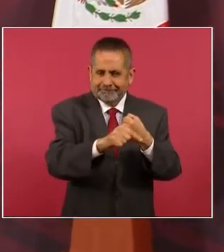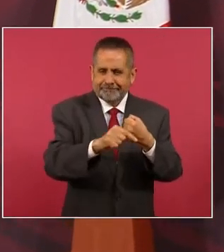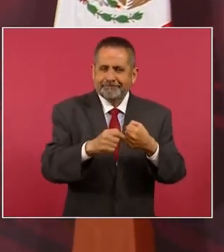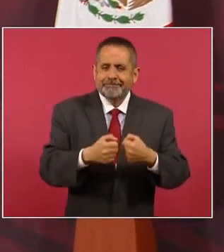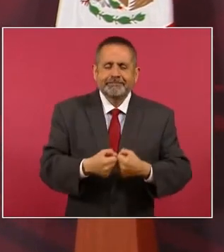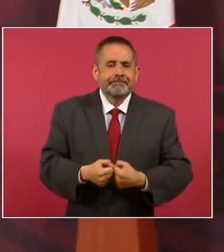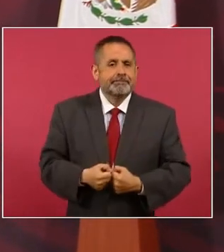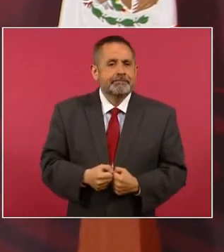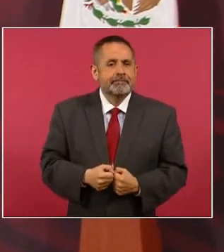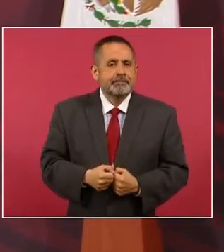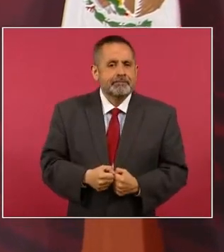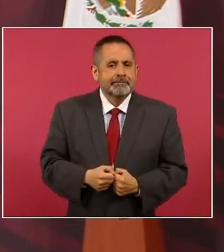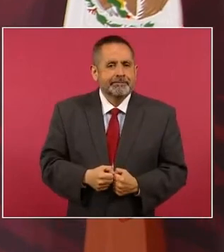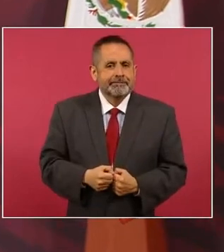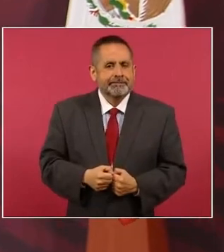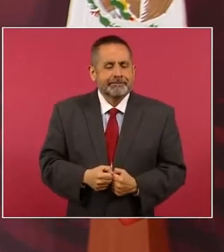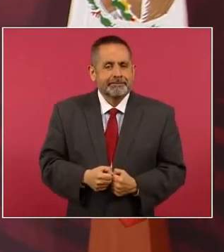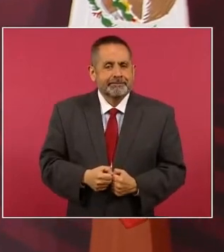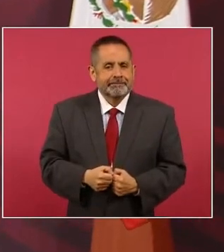de